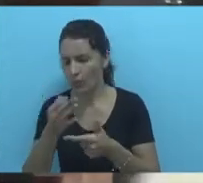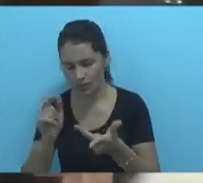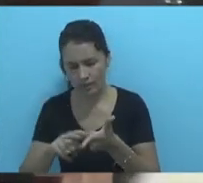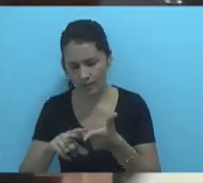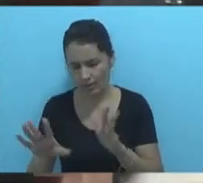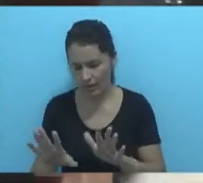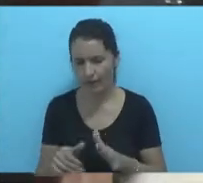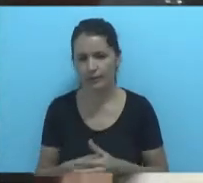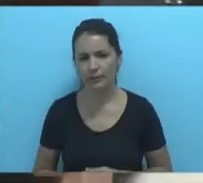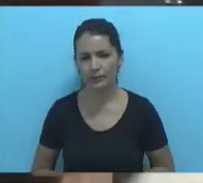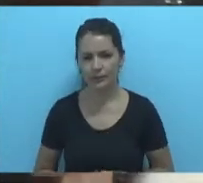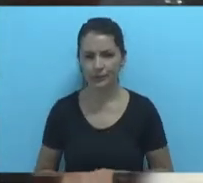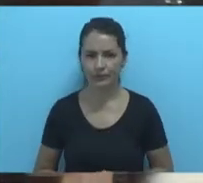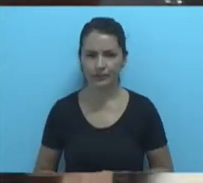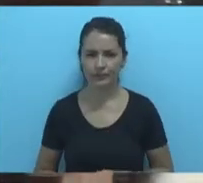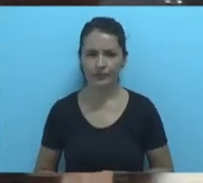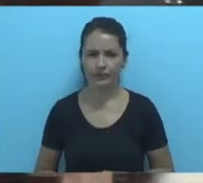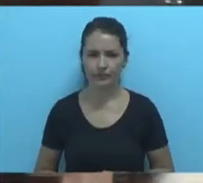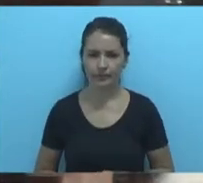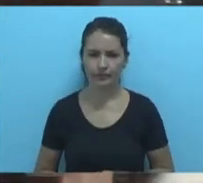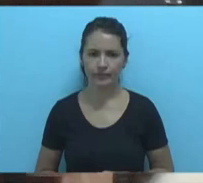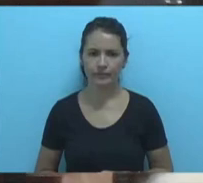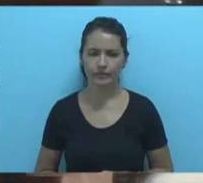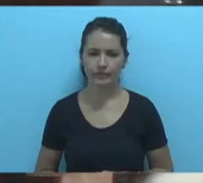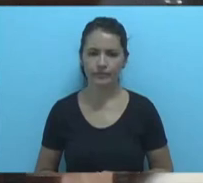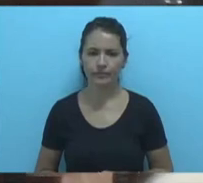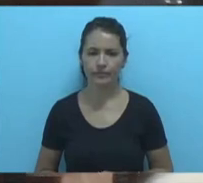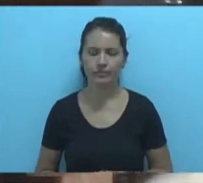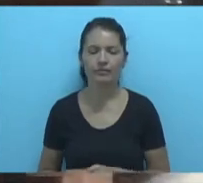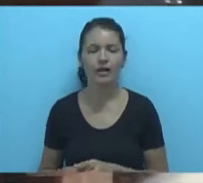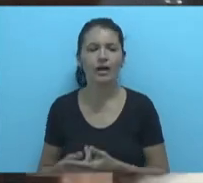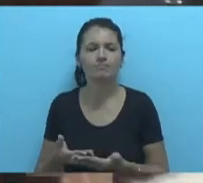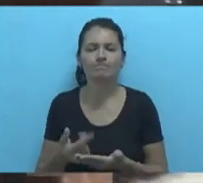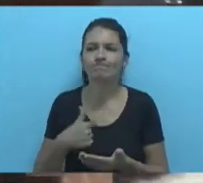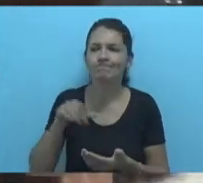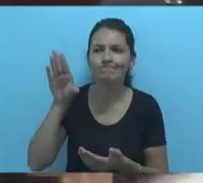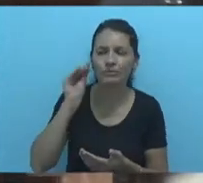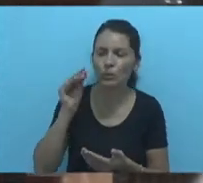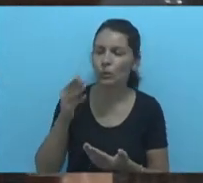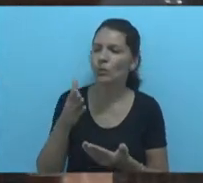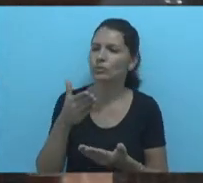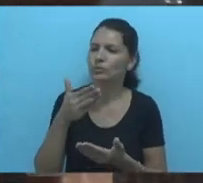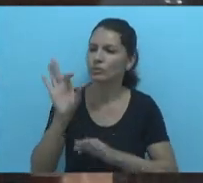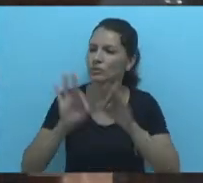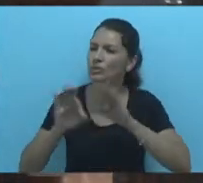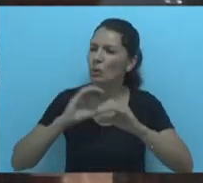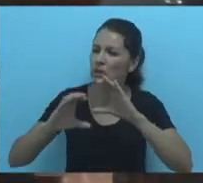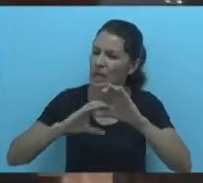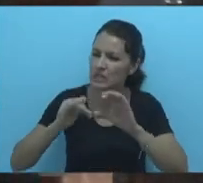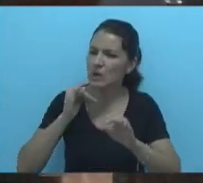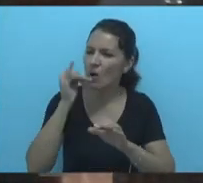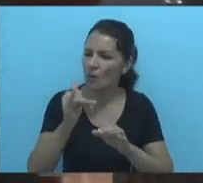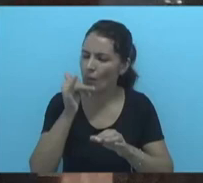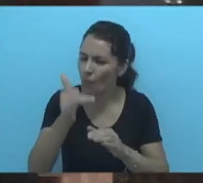Digo esto porque cuando uno escucha los argumentos de los pedidos de informe, de los proyectos de comunicación,